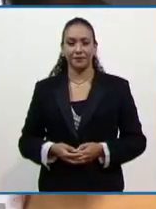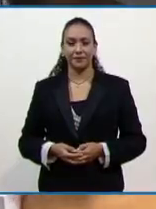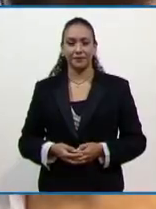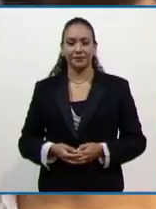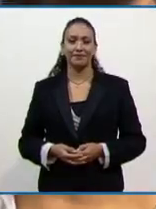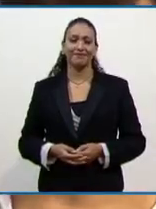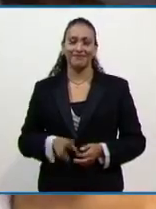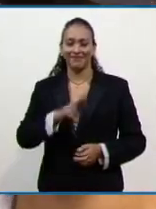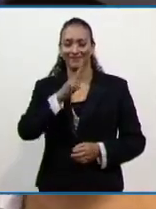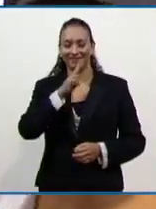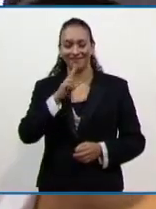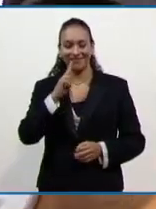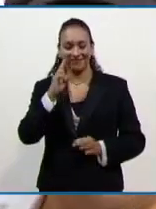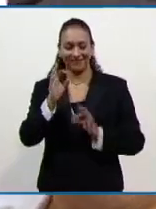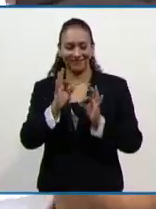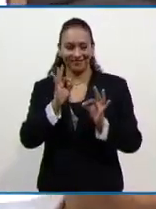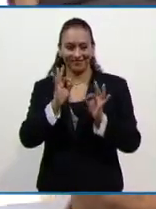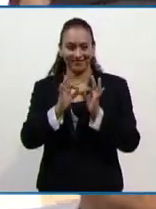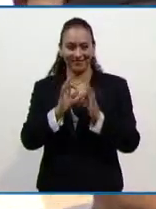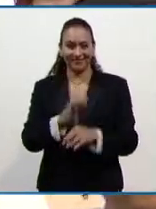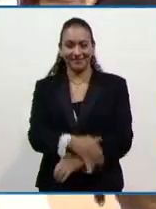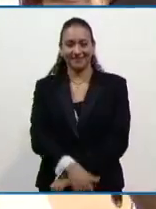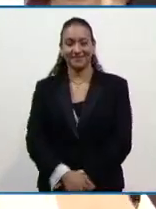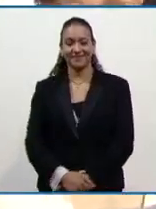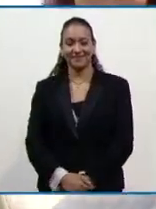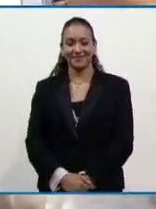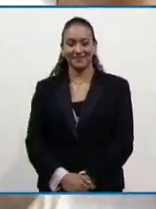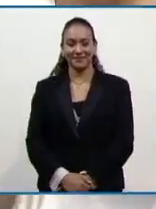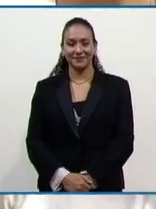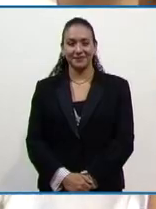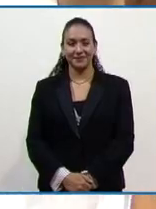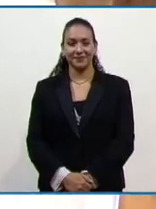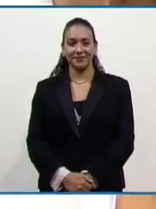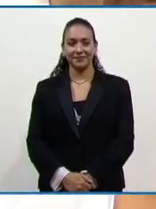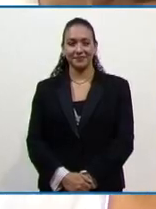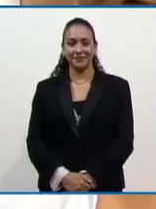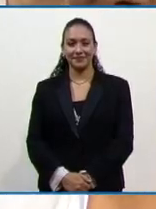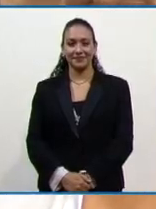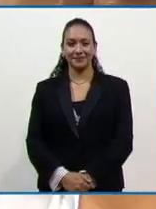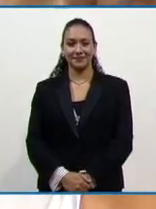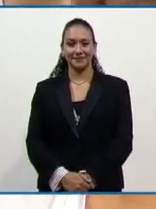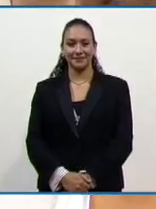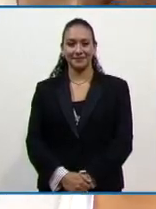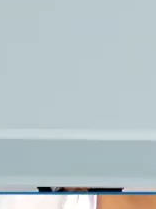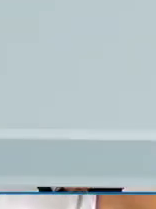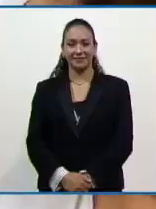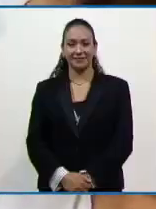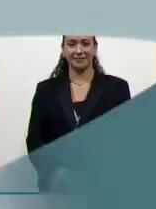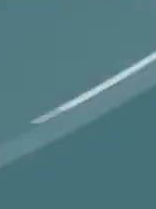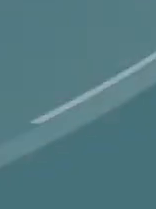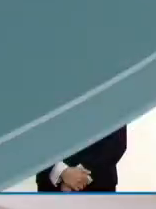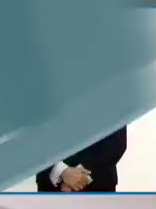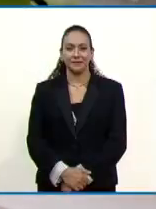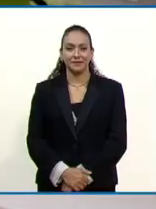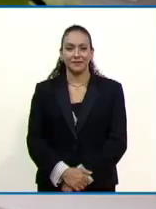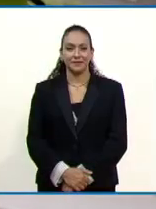Para el canal del Poder Judicial de la Federación, Óscar González.